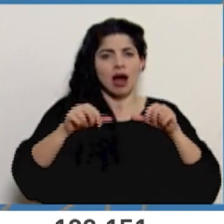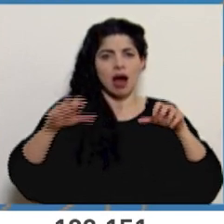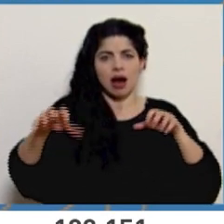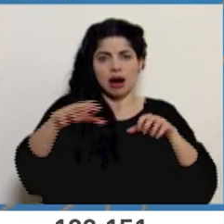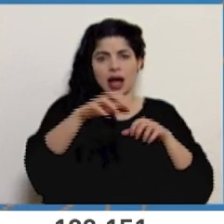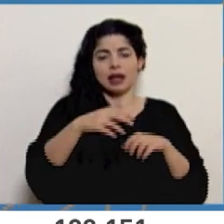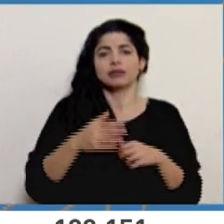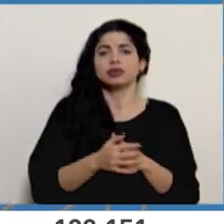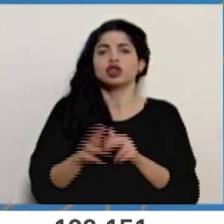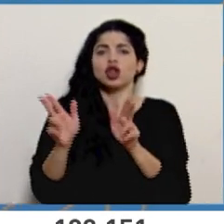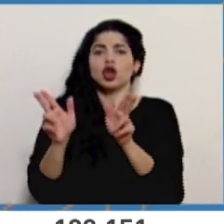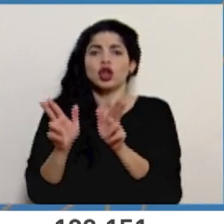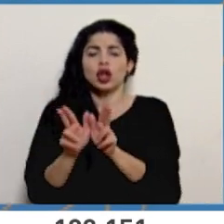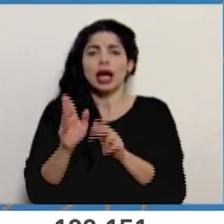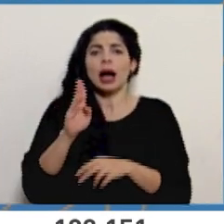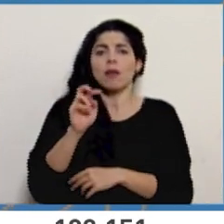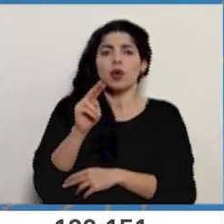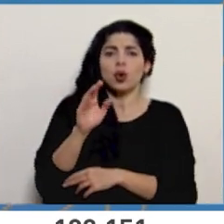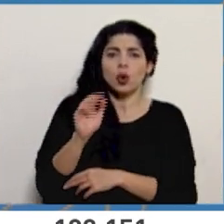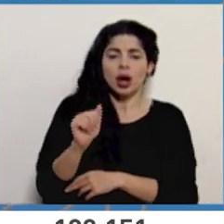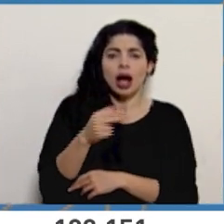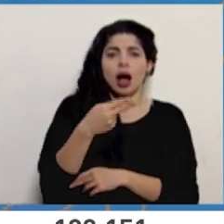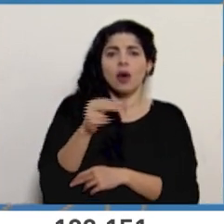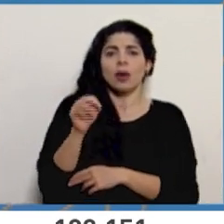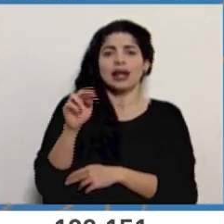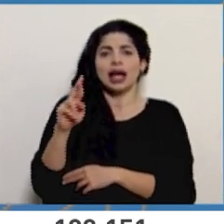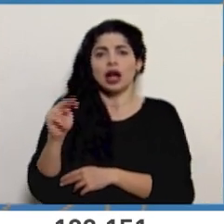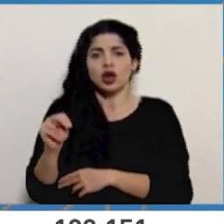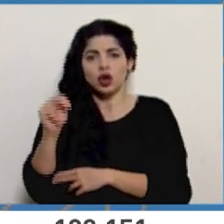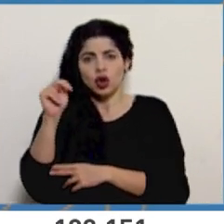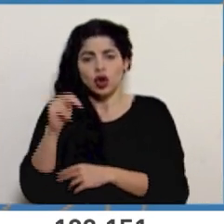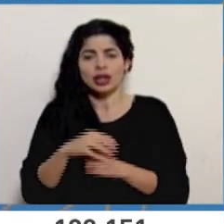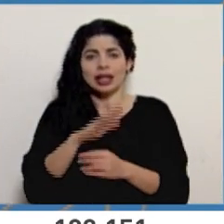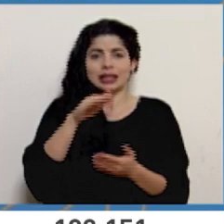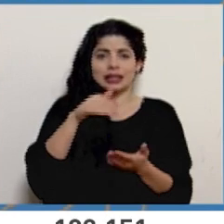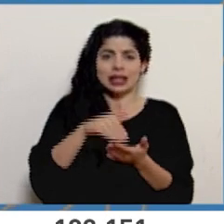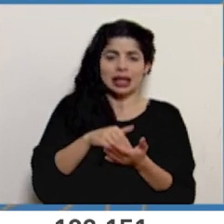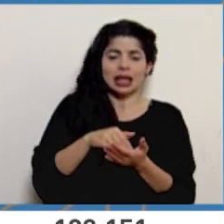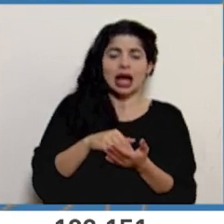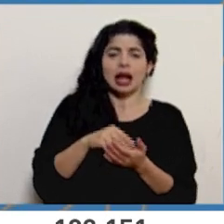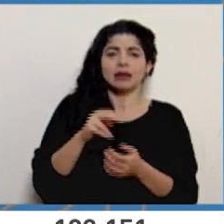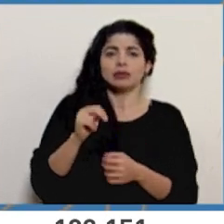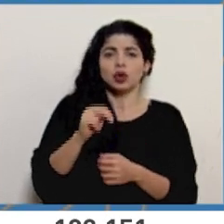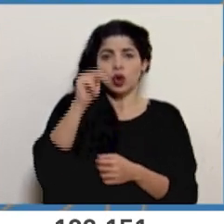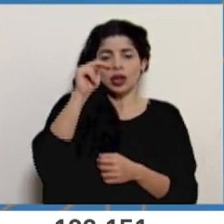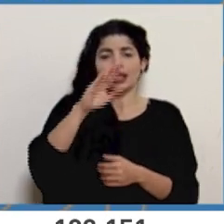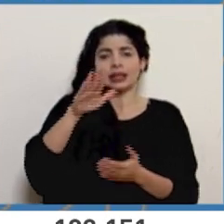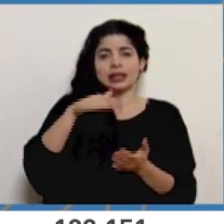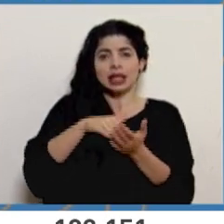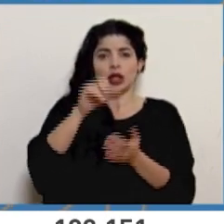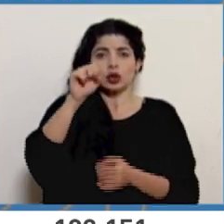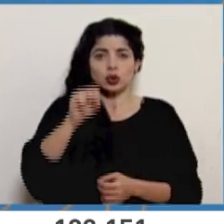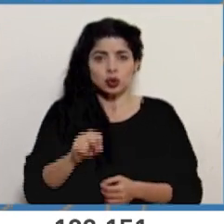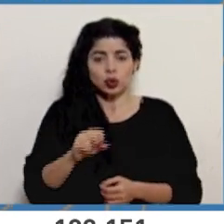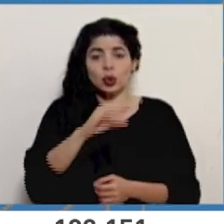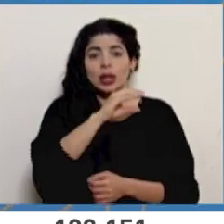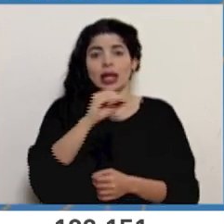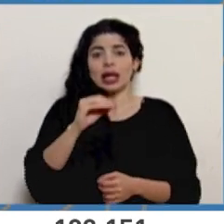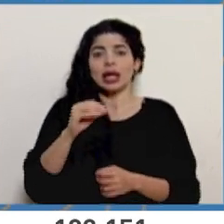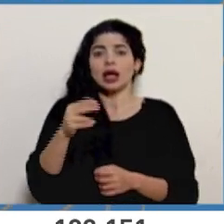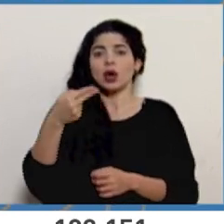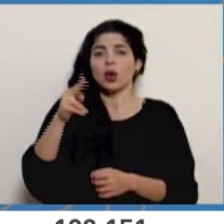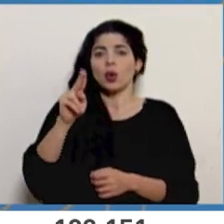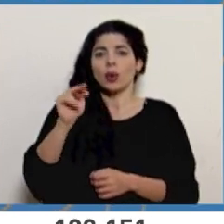la Chorotega, la Brunca, la Huetar Norte, Pacífico Central, Central Norte, Central Sur y la Huetar